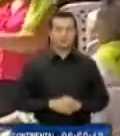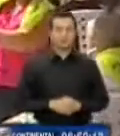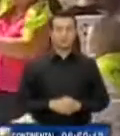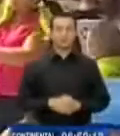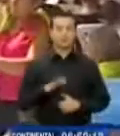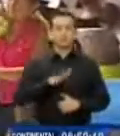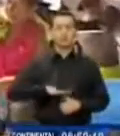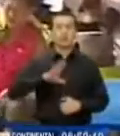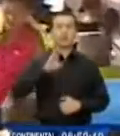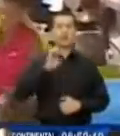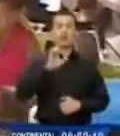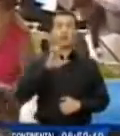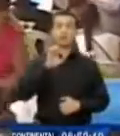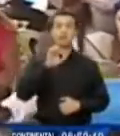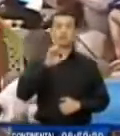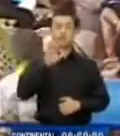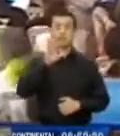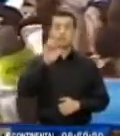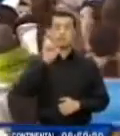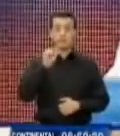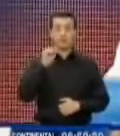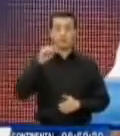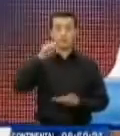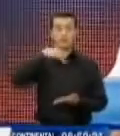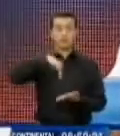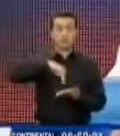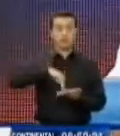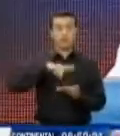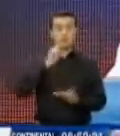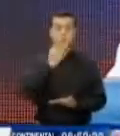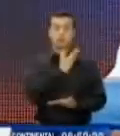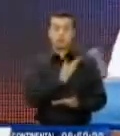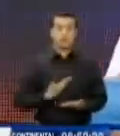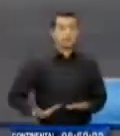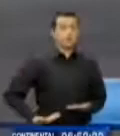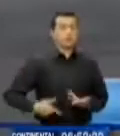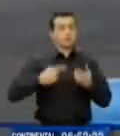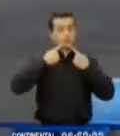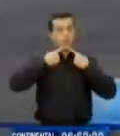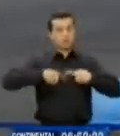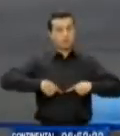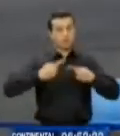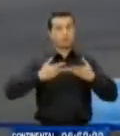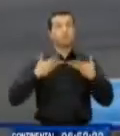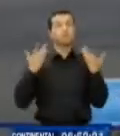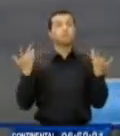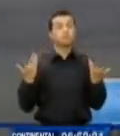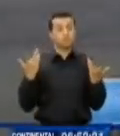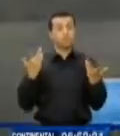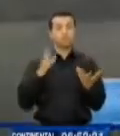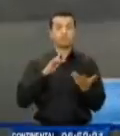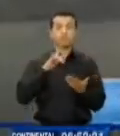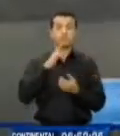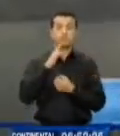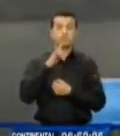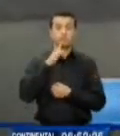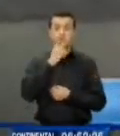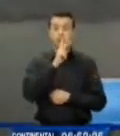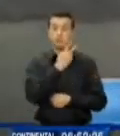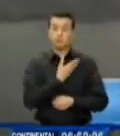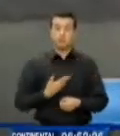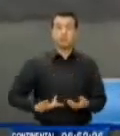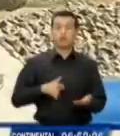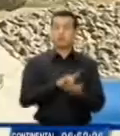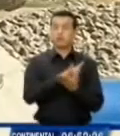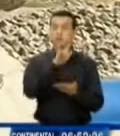Desde Calceta, en Manabí, el segundo mandatario, Jorge Glass, anunció que viajará en diciembre a China a buscar inversión para obras que serán de beneficio